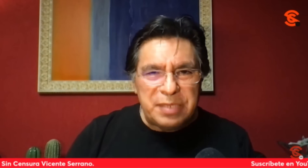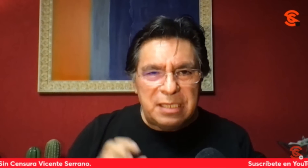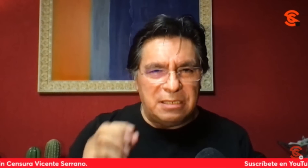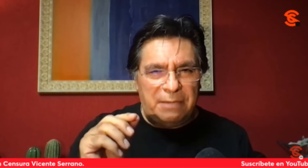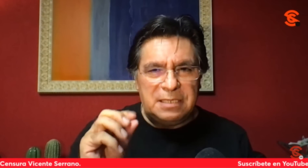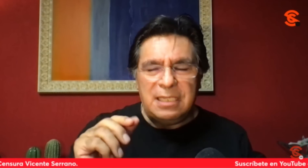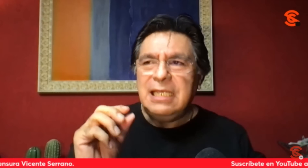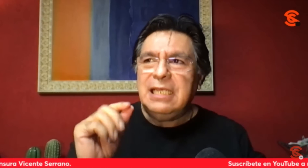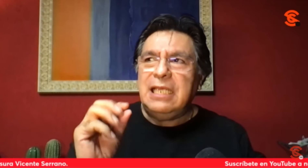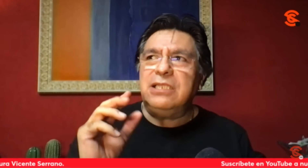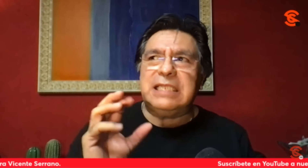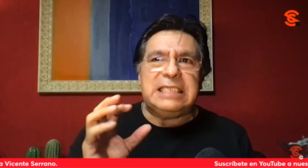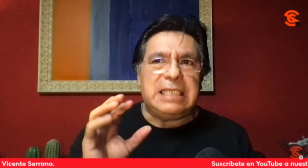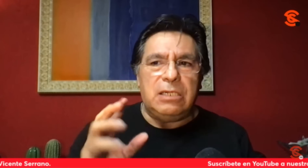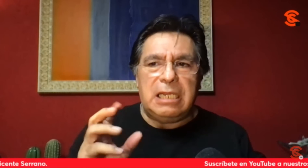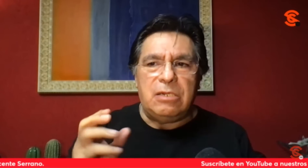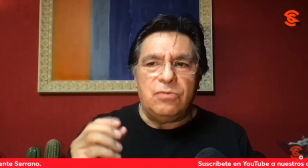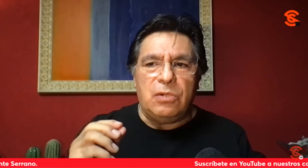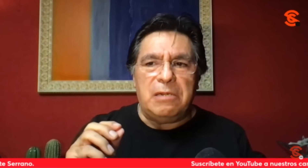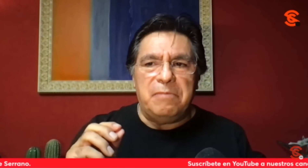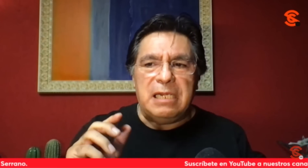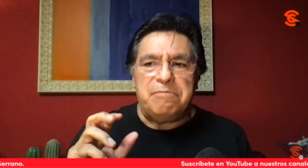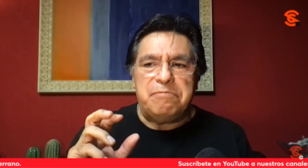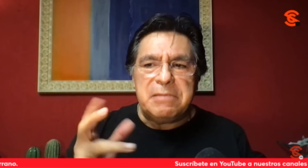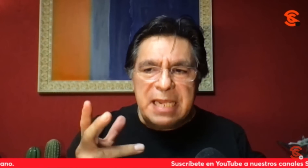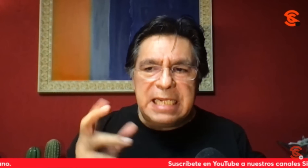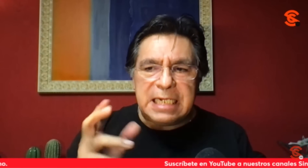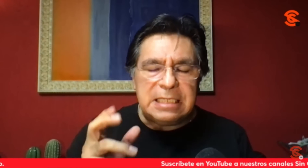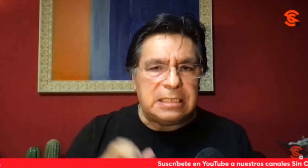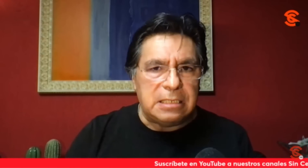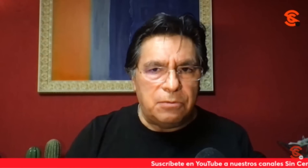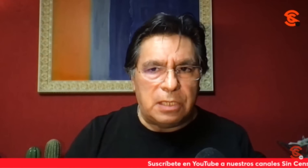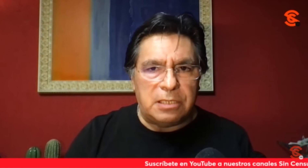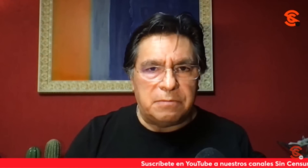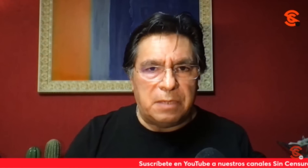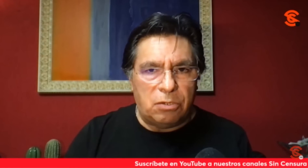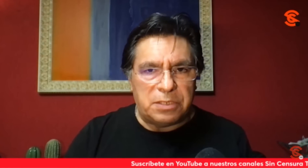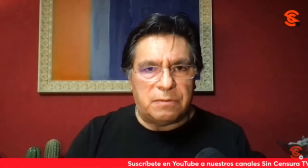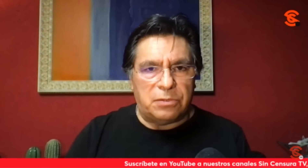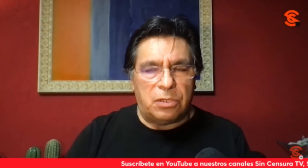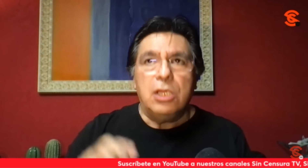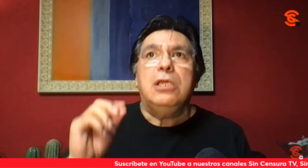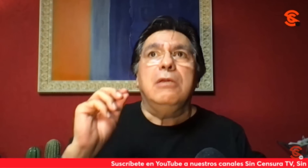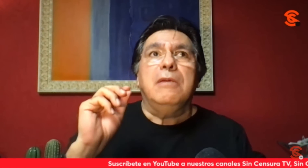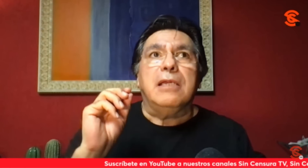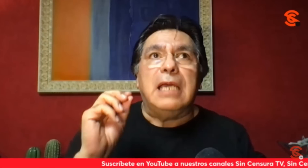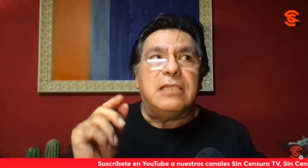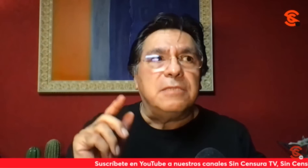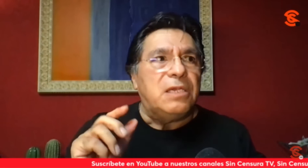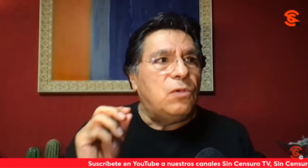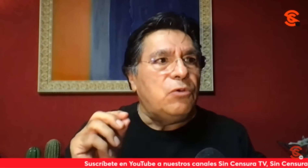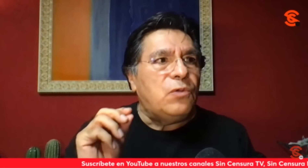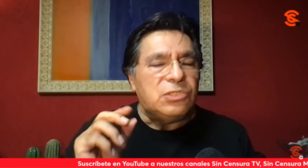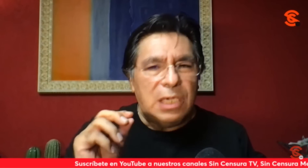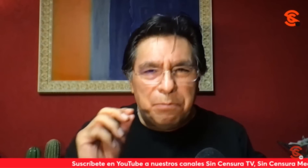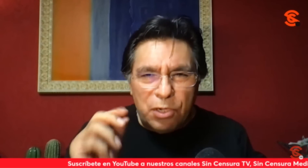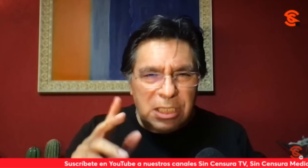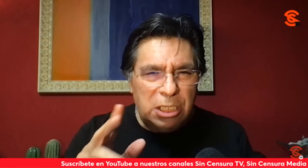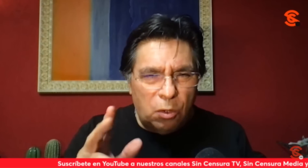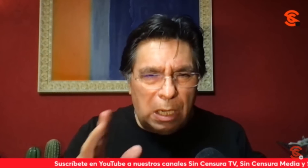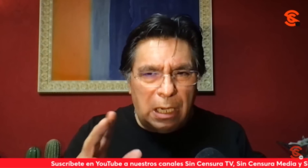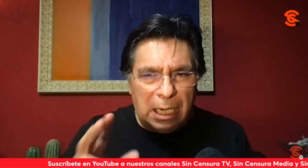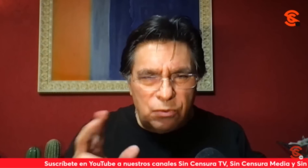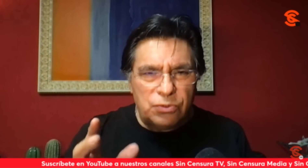se, ¿sabes? Este es quizá el primer y gran distintivo de Andrés Manuel López Obrador. Andrés Manuel no es